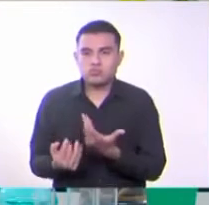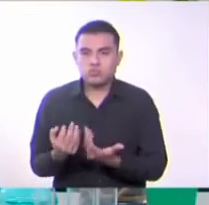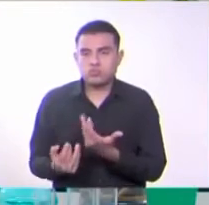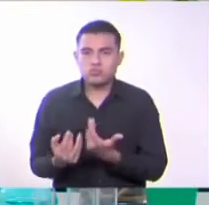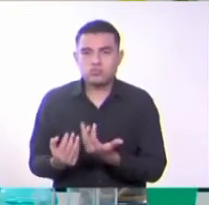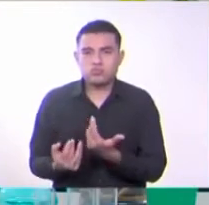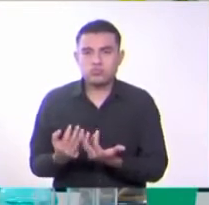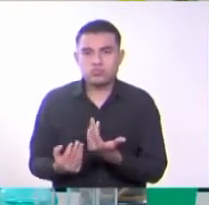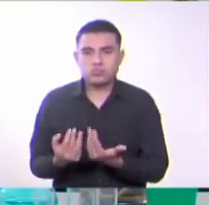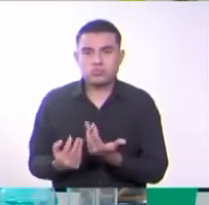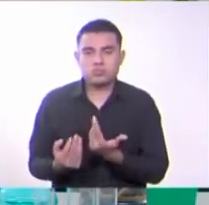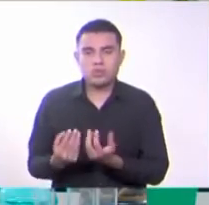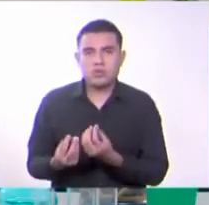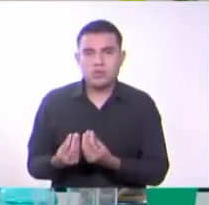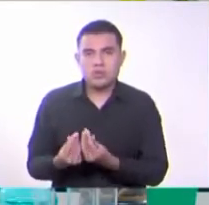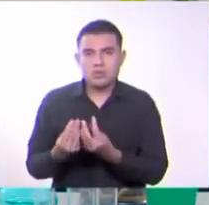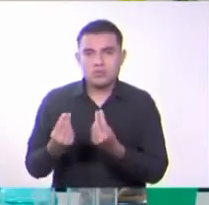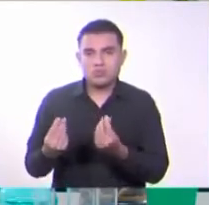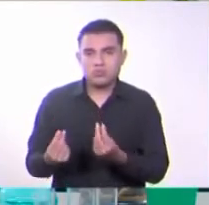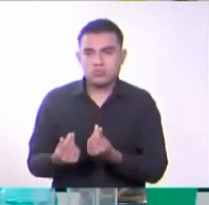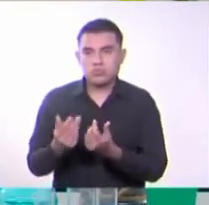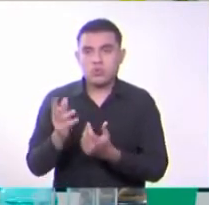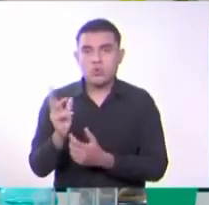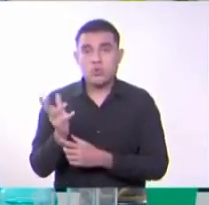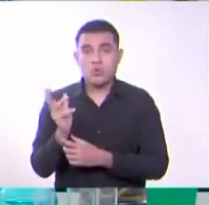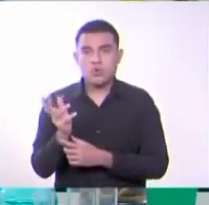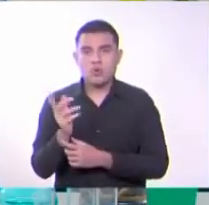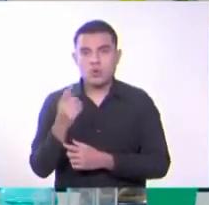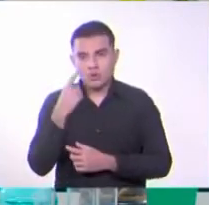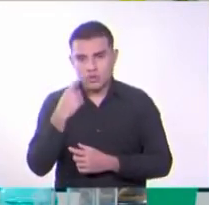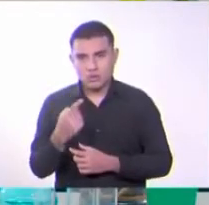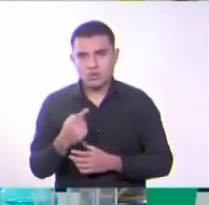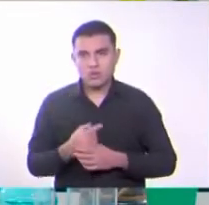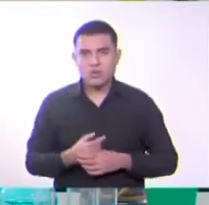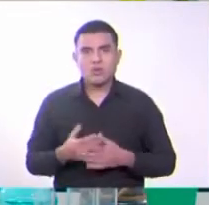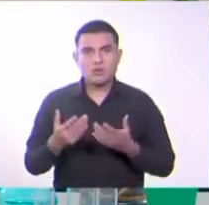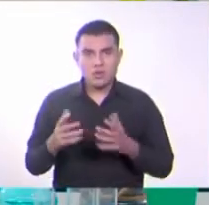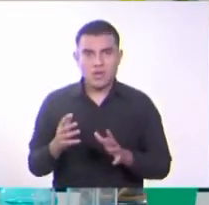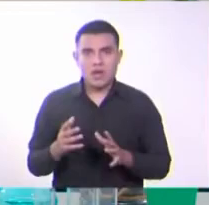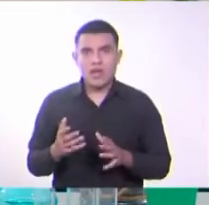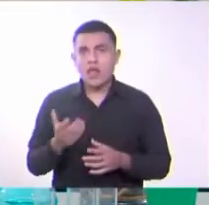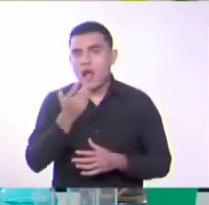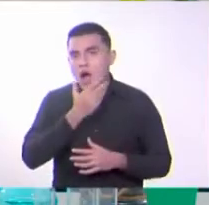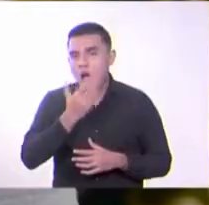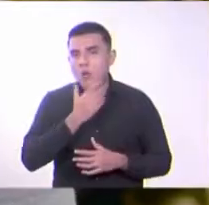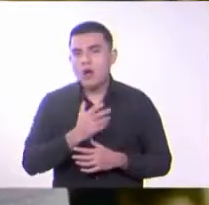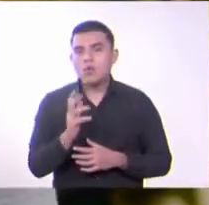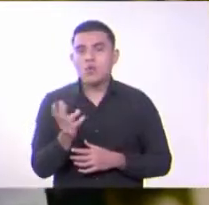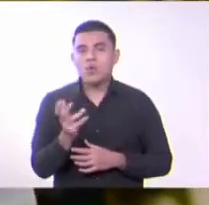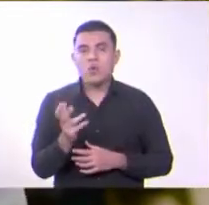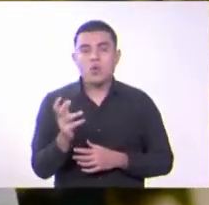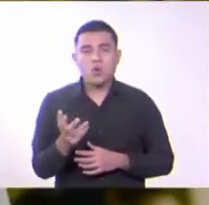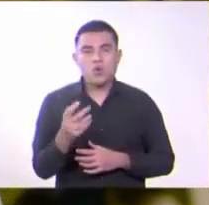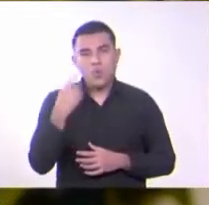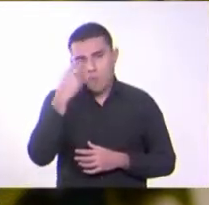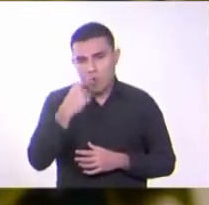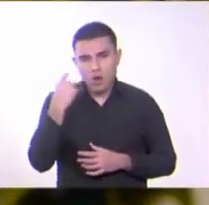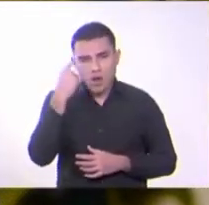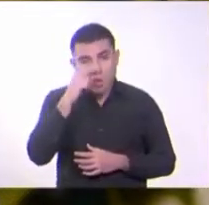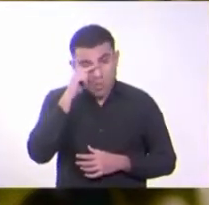Dejamos que desprenda color y lo retiramos cuando el agua esté de un color morado muy